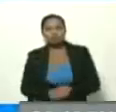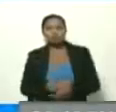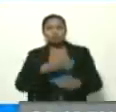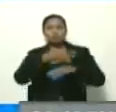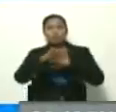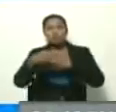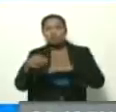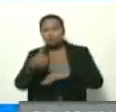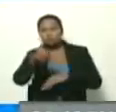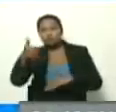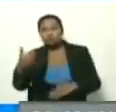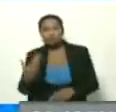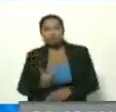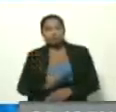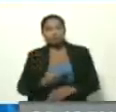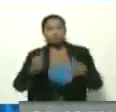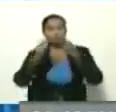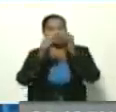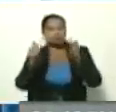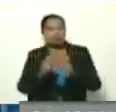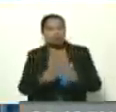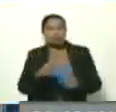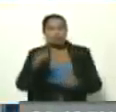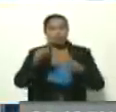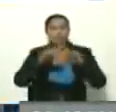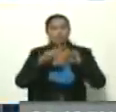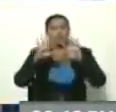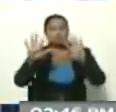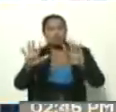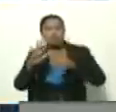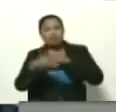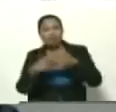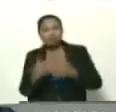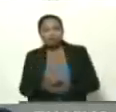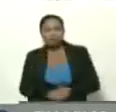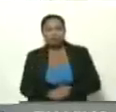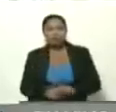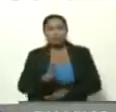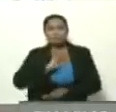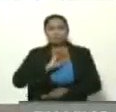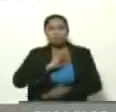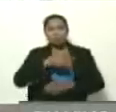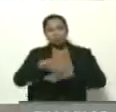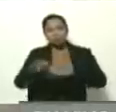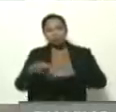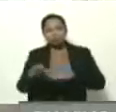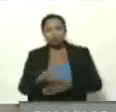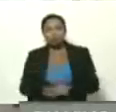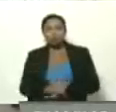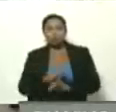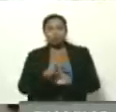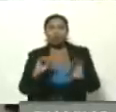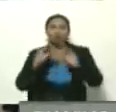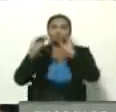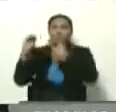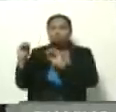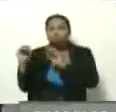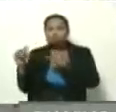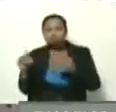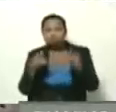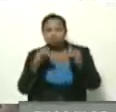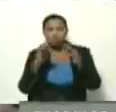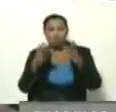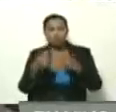y cada alcalde va a tener el sistema del 1x10 de su municipio. Allí puede consultarlo, llamarlo, está el